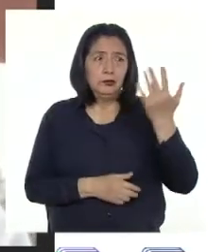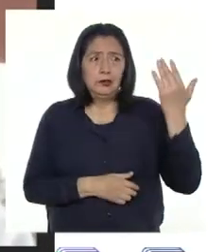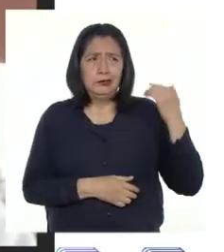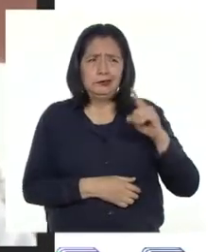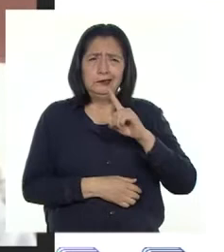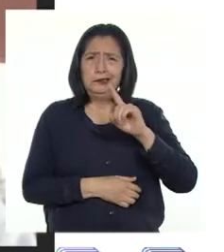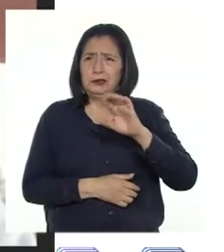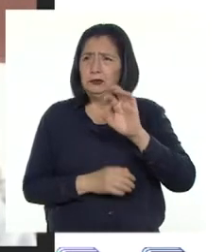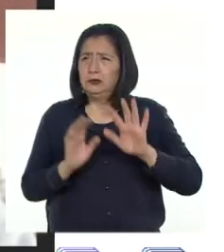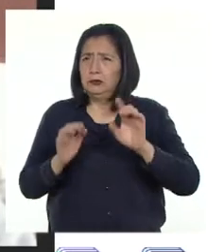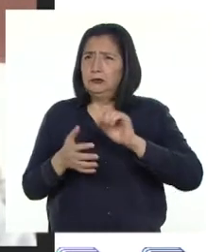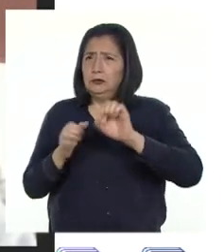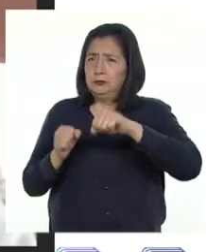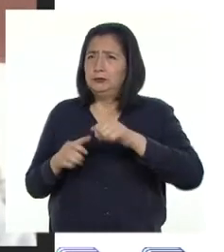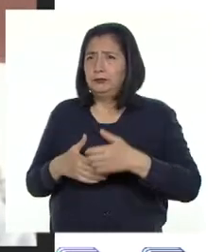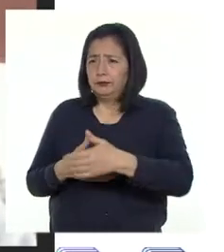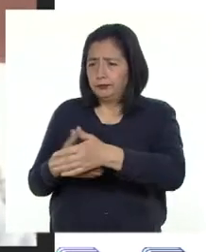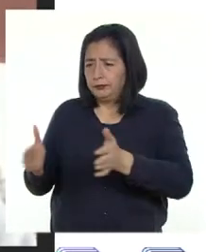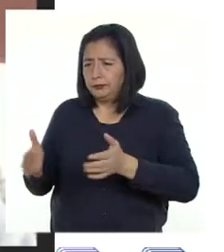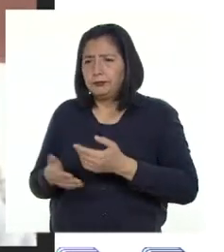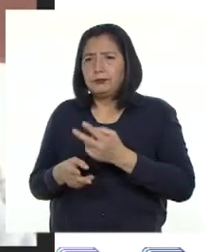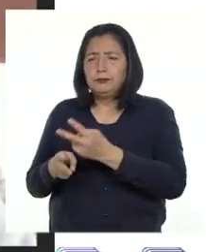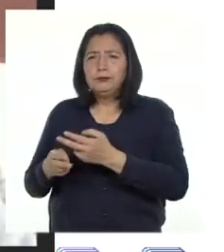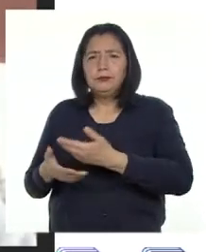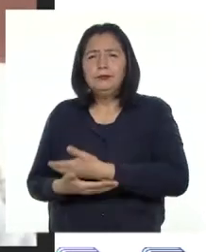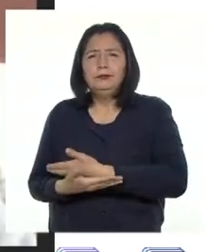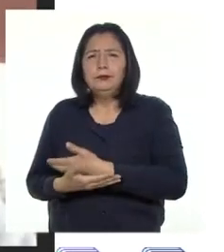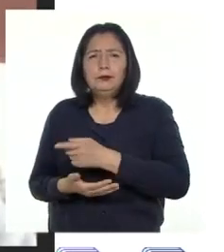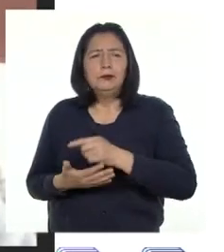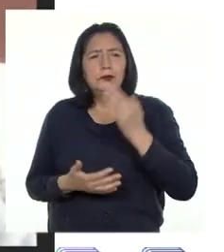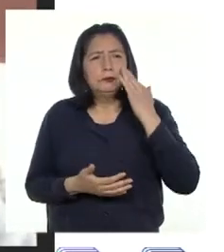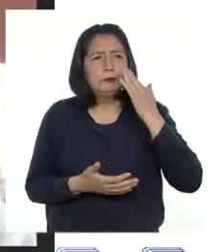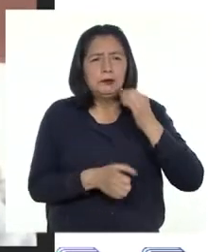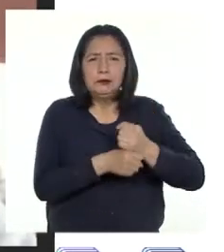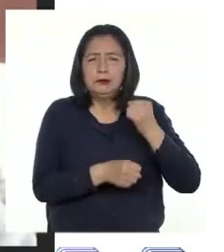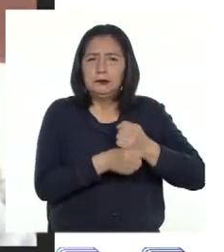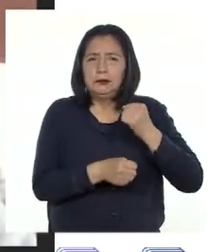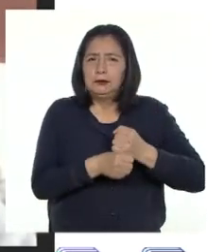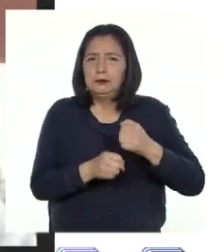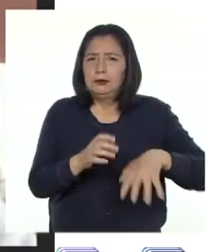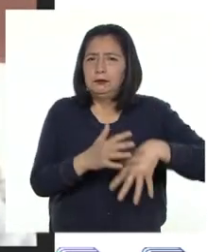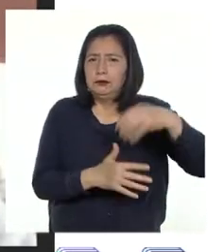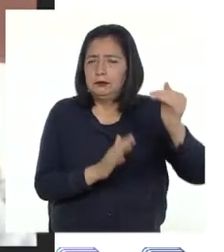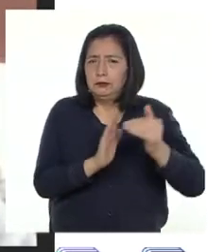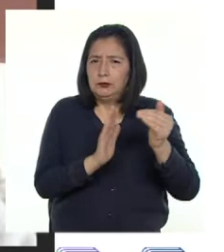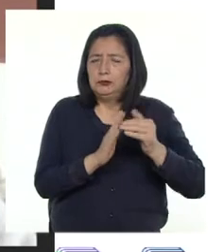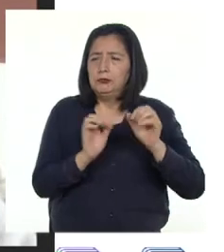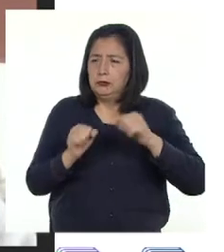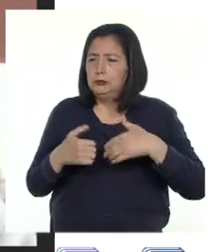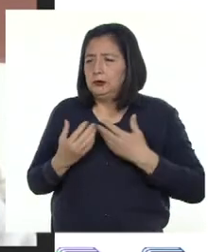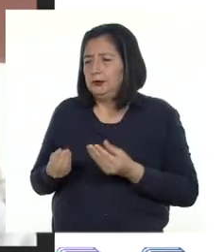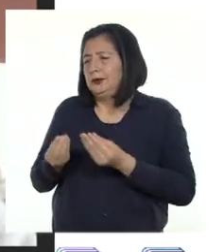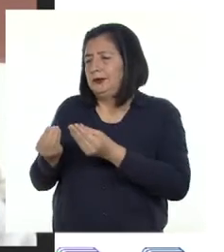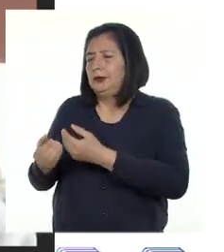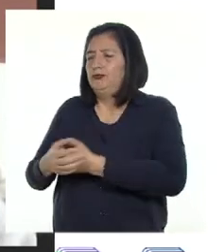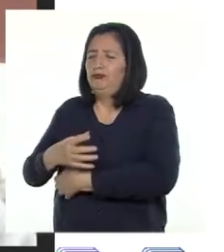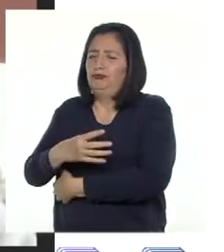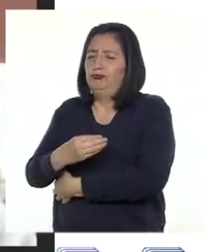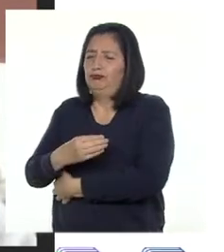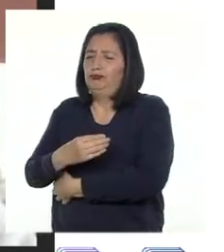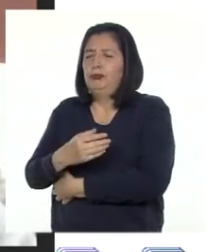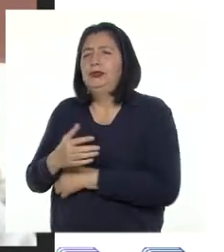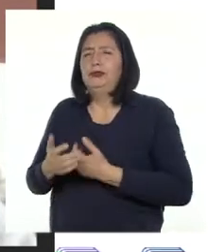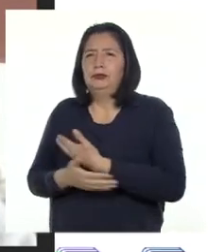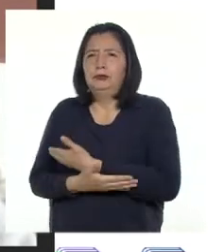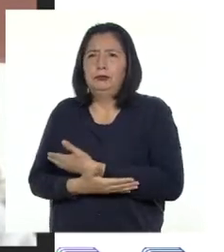años, se crearon las salas cuna para que las madres que trabajaban fuera de casa tengan donde dar de lactar